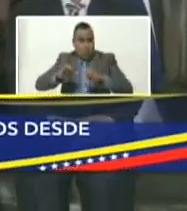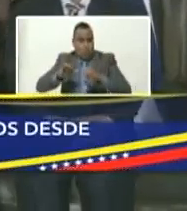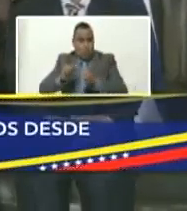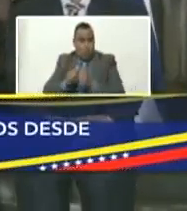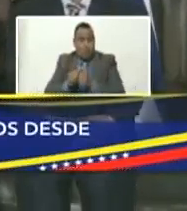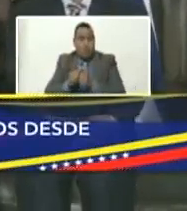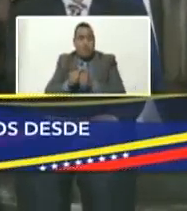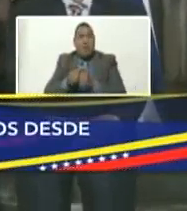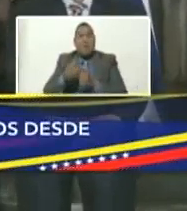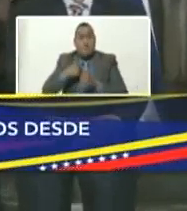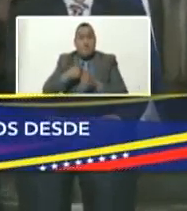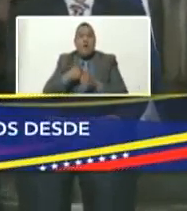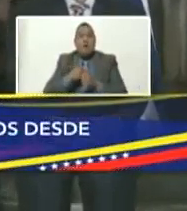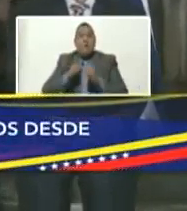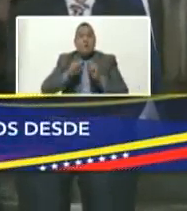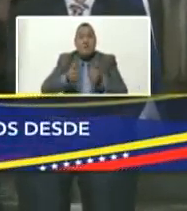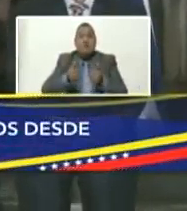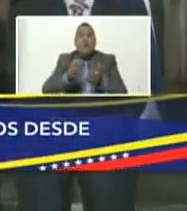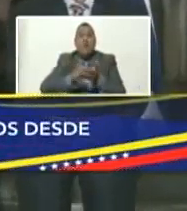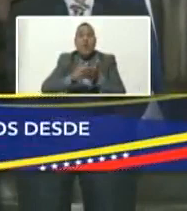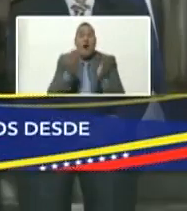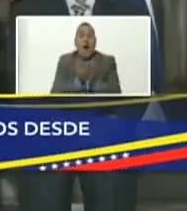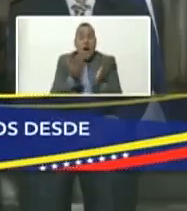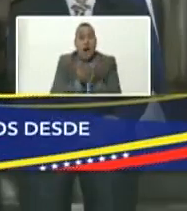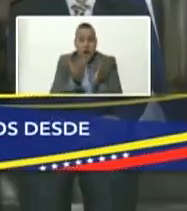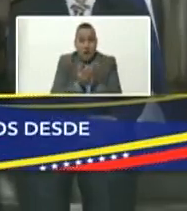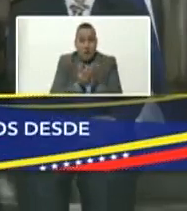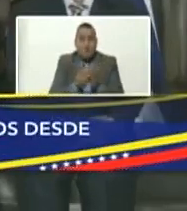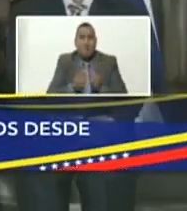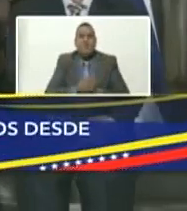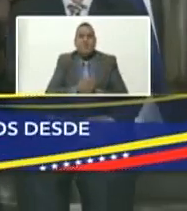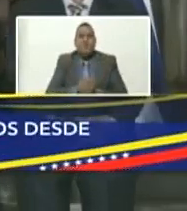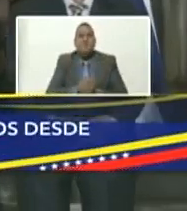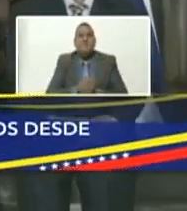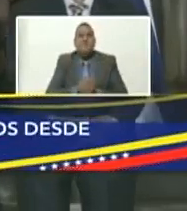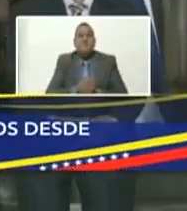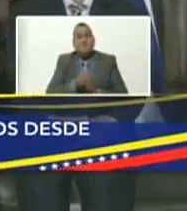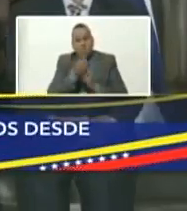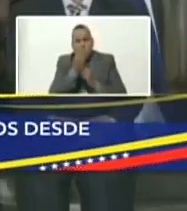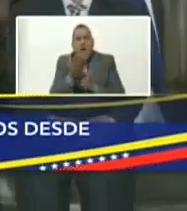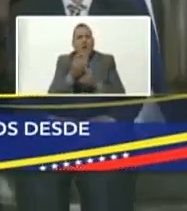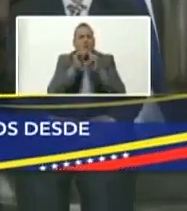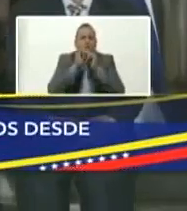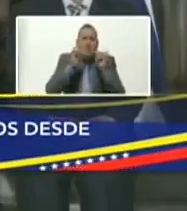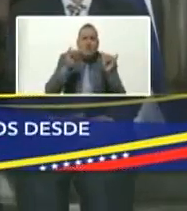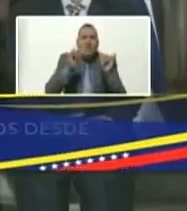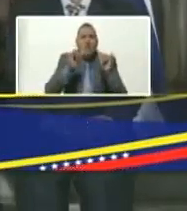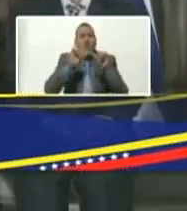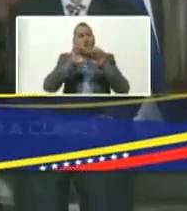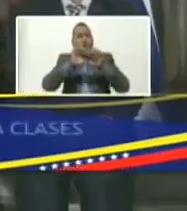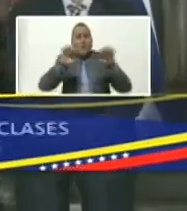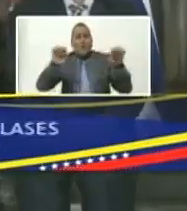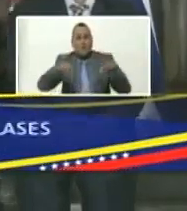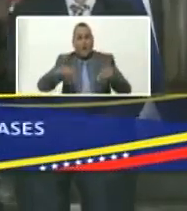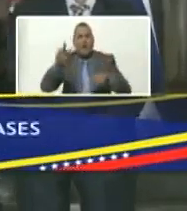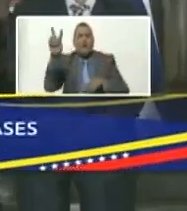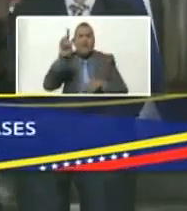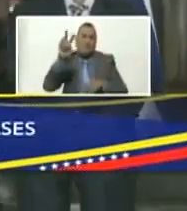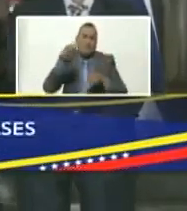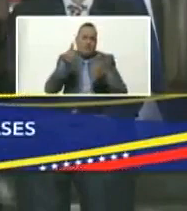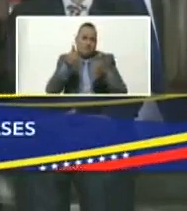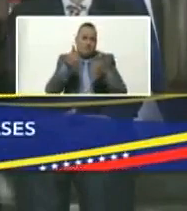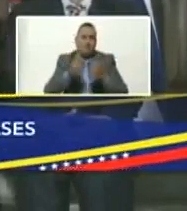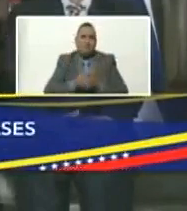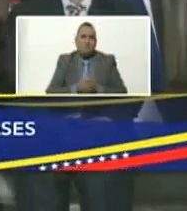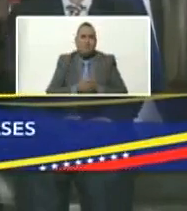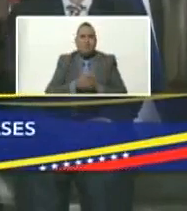que regresen a clase y para que este regreso a clase sea una buena noticia para la educación venezolana. Sobre